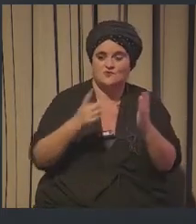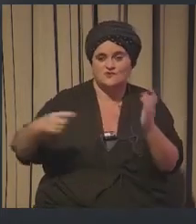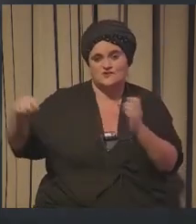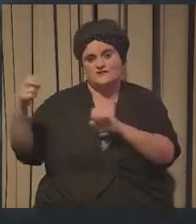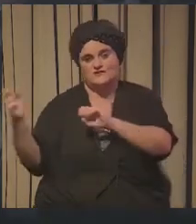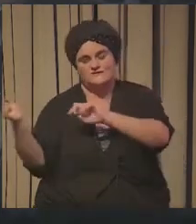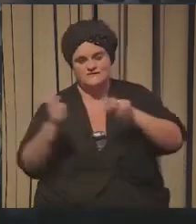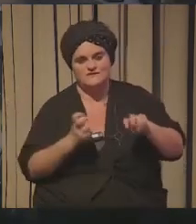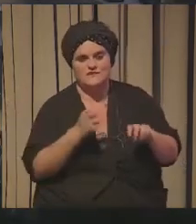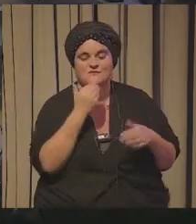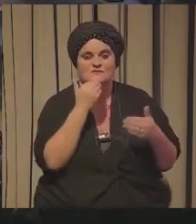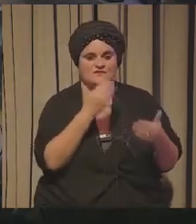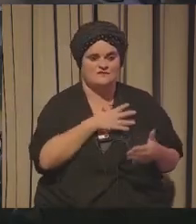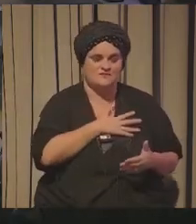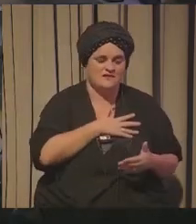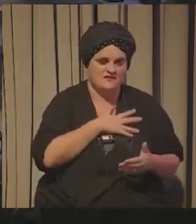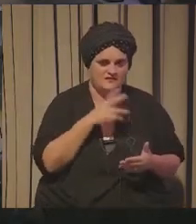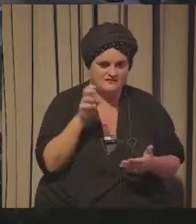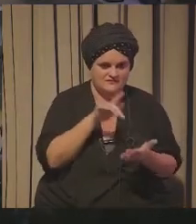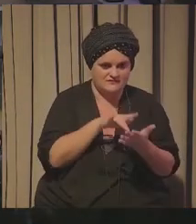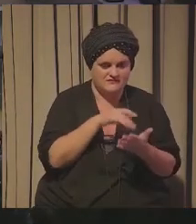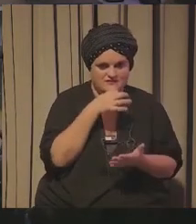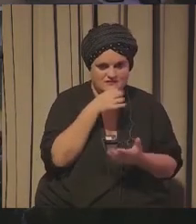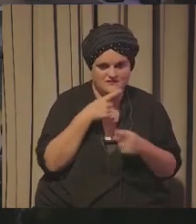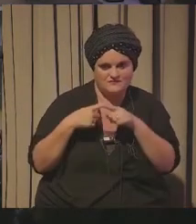sido un placer estar aquí esta tarde. Gracias.